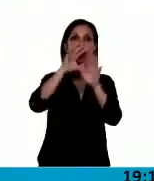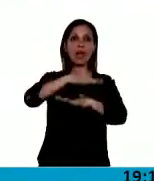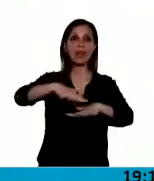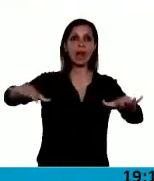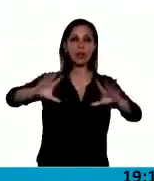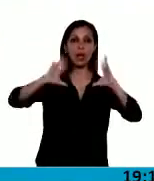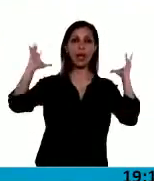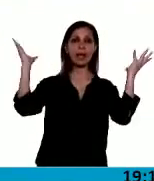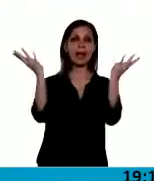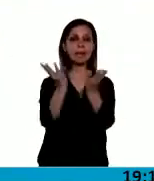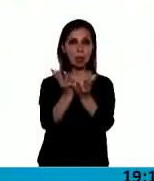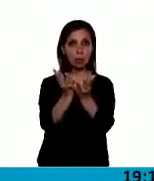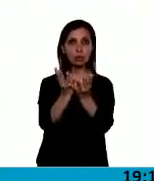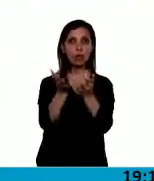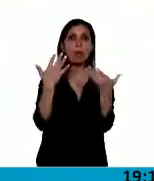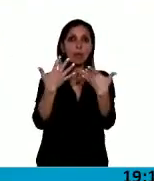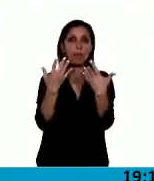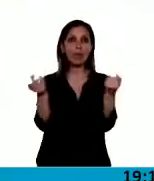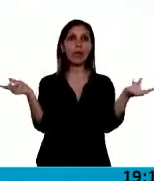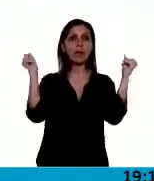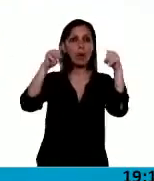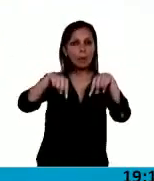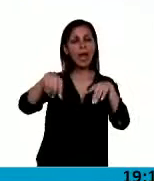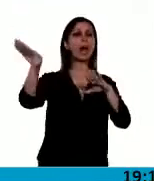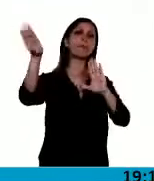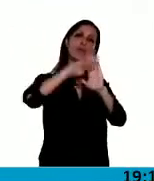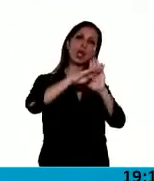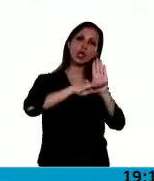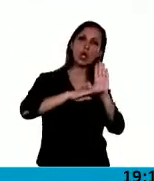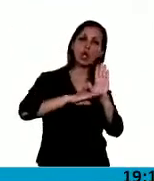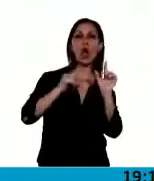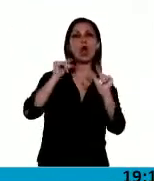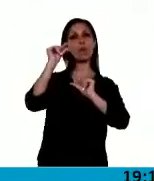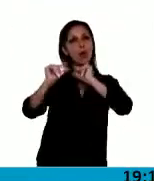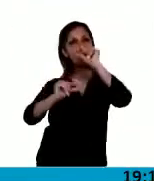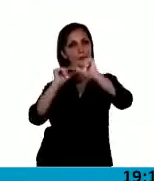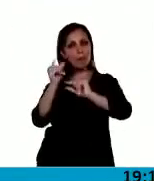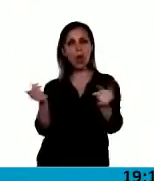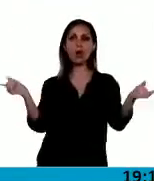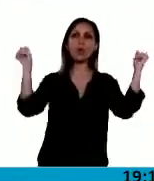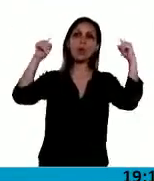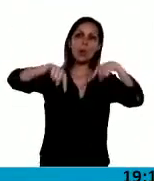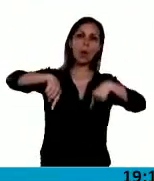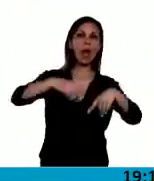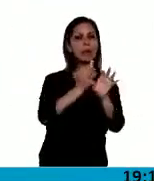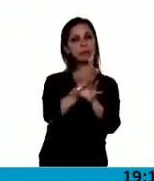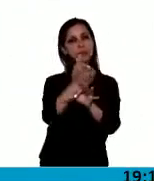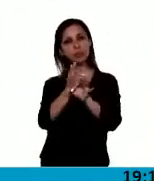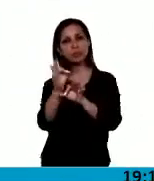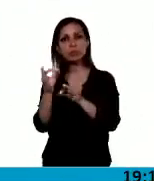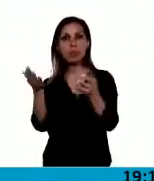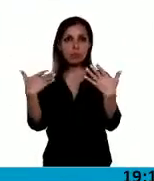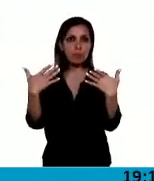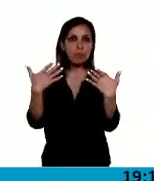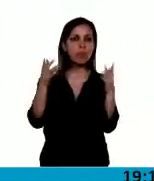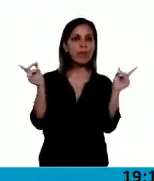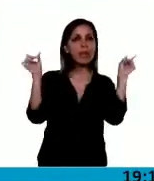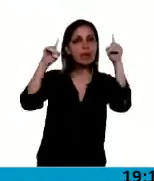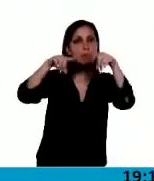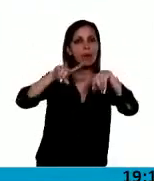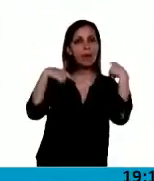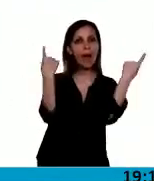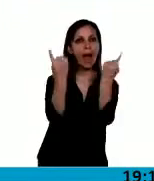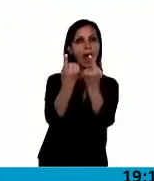mundo que han podido regresar con protocolos de forma gradual progresiva atendiendo a los más vulnerables al regreso a las aulas